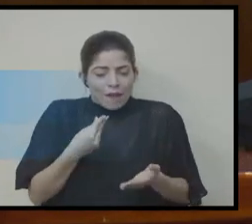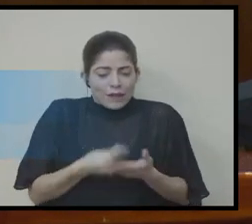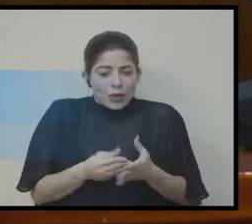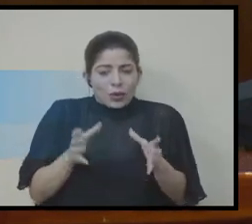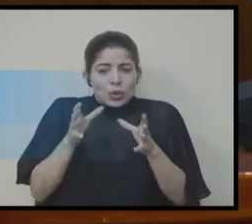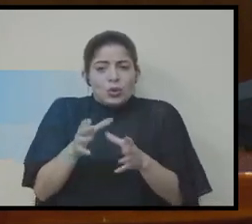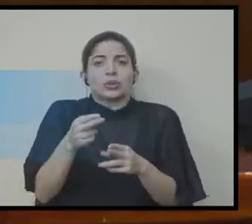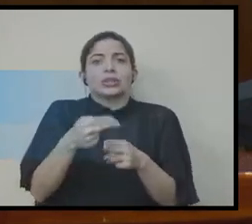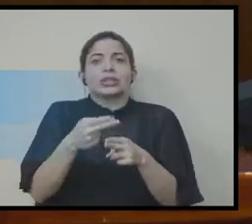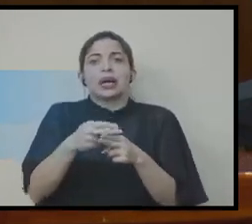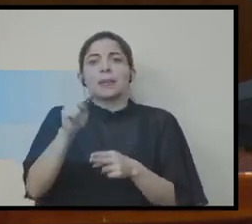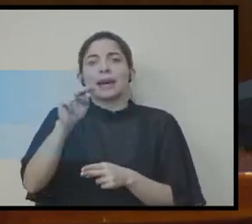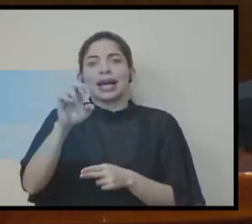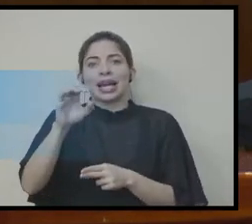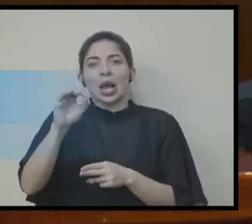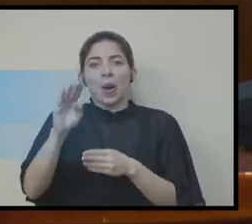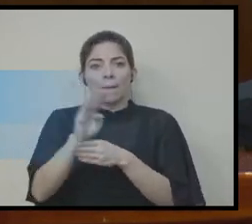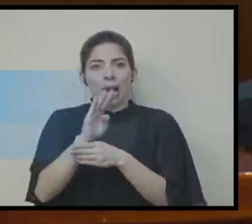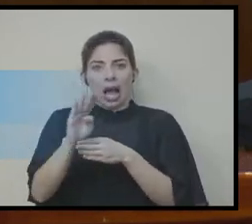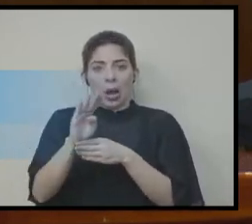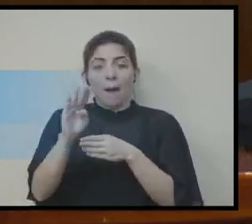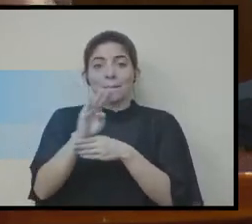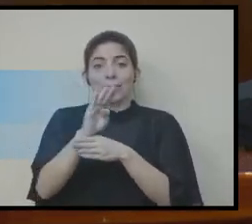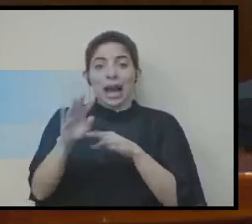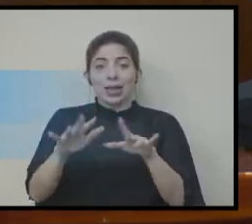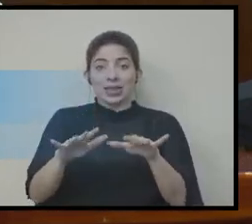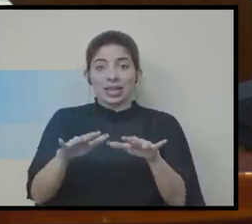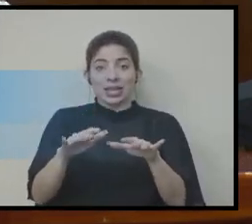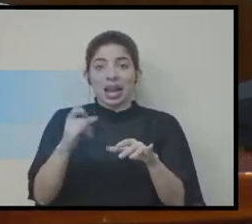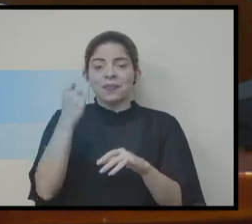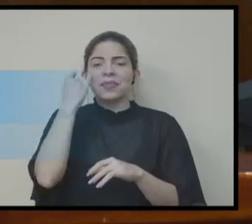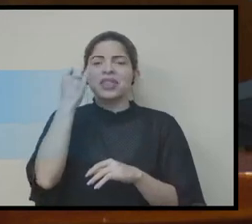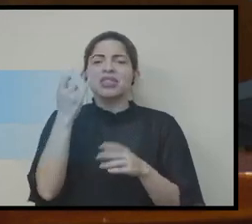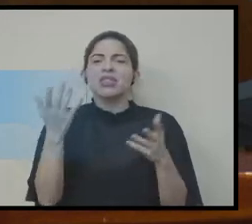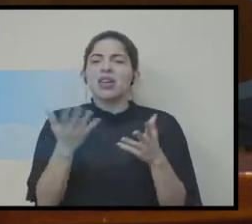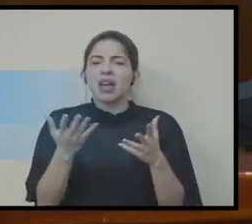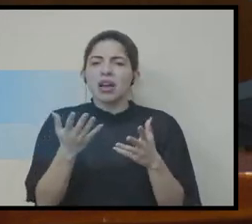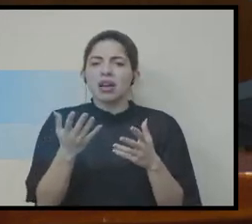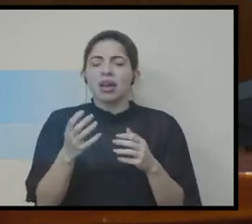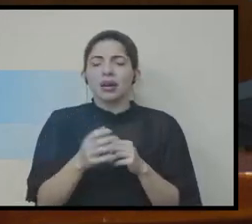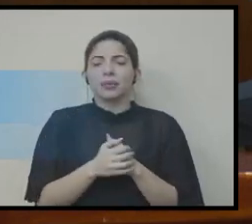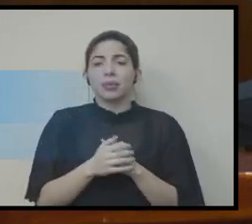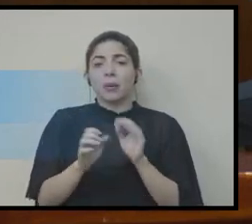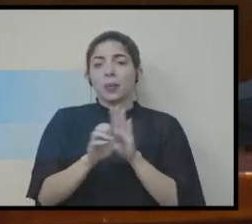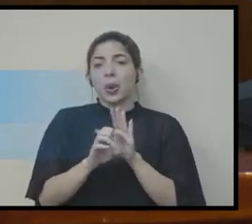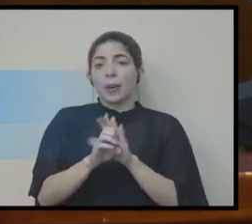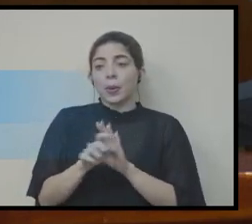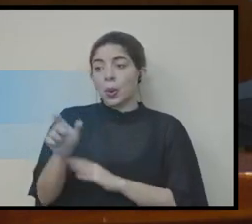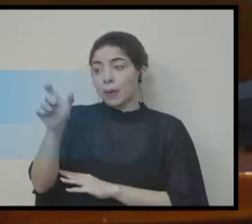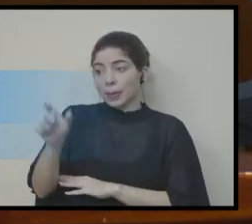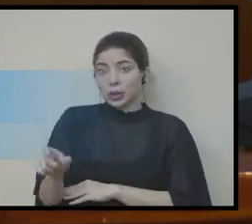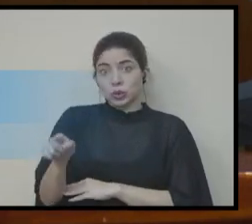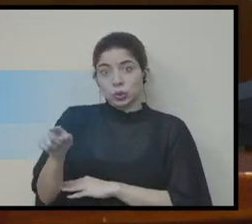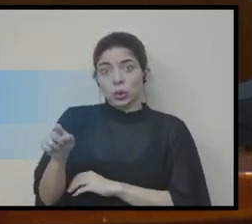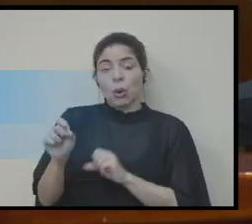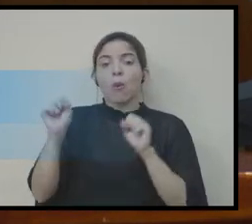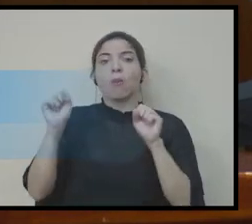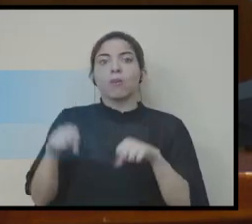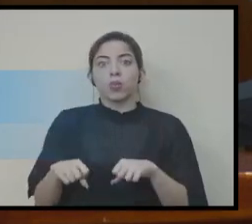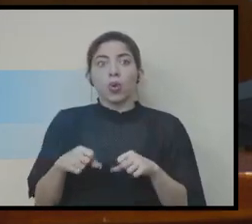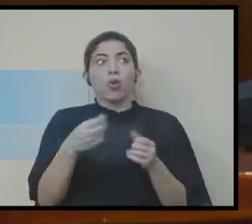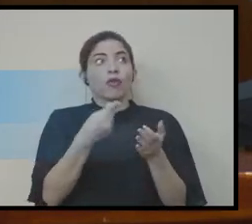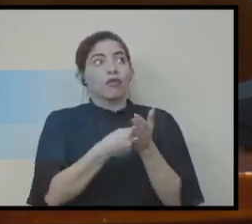el Neobanco, y es el banco digital. Y la idea es que usted, digamos, pueda